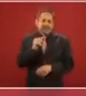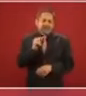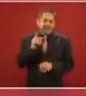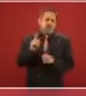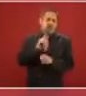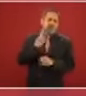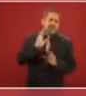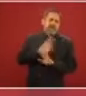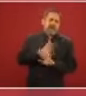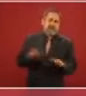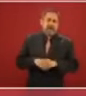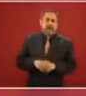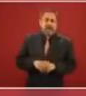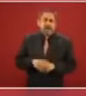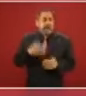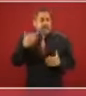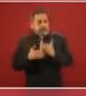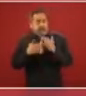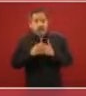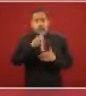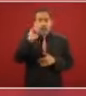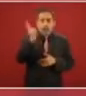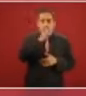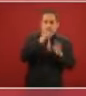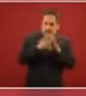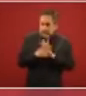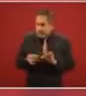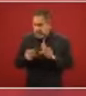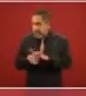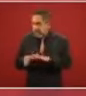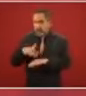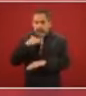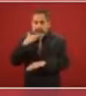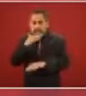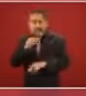ni en la academia, ni las universidades trataban el tema.